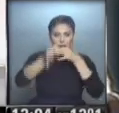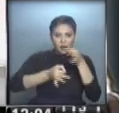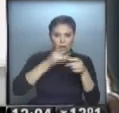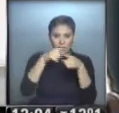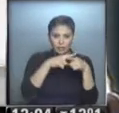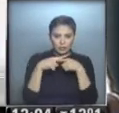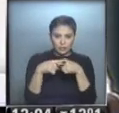negociación